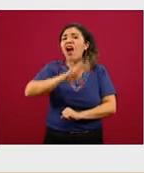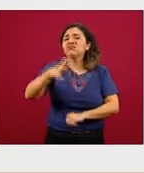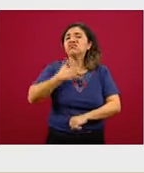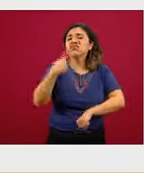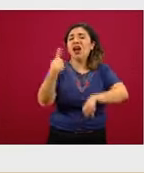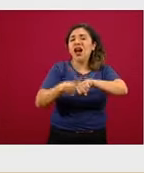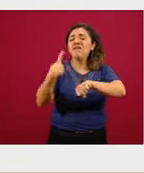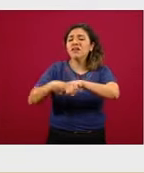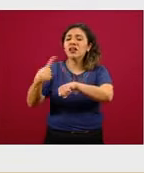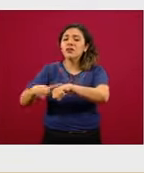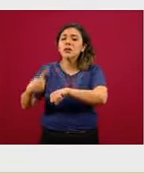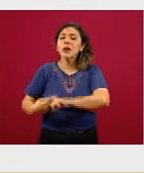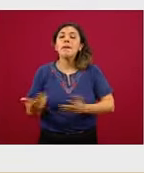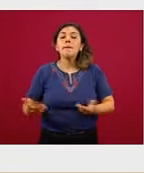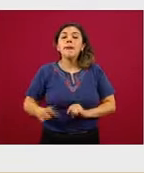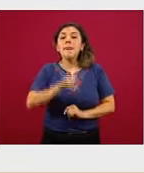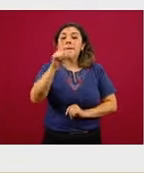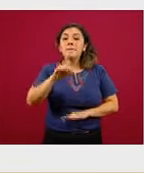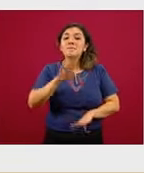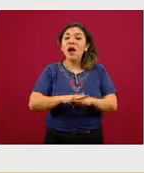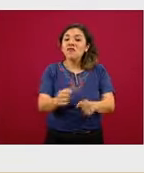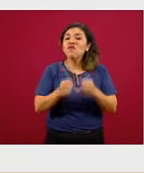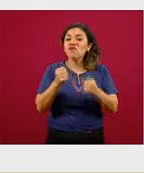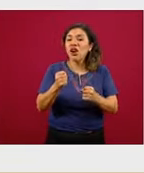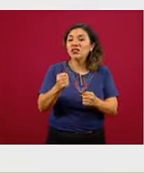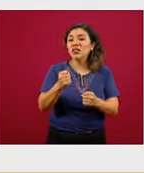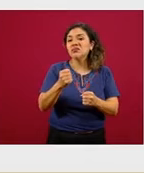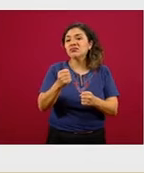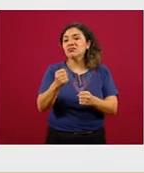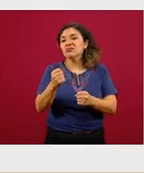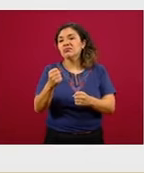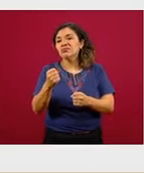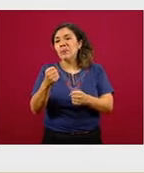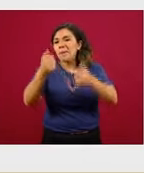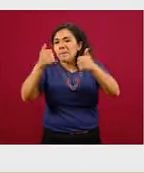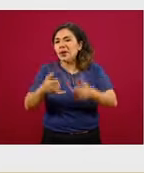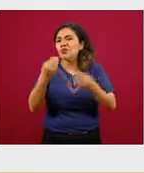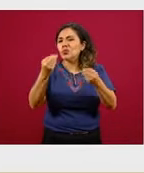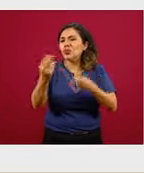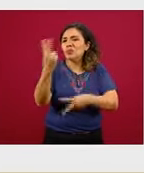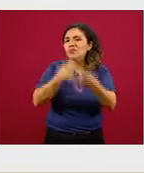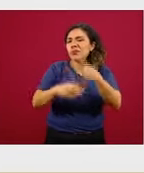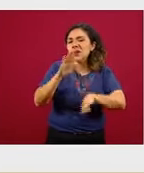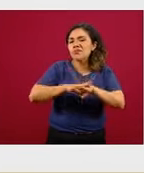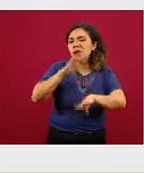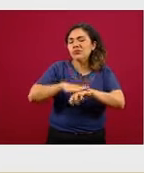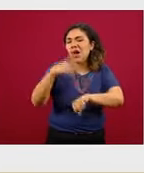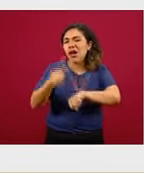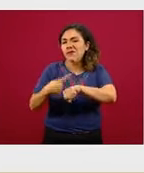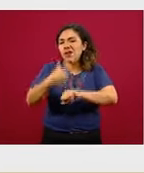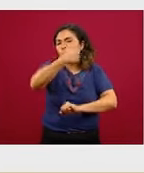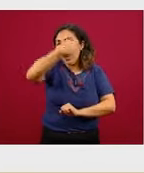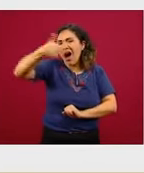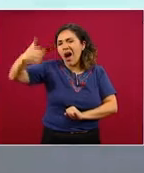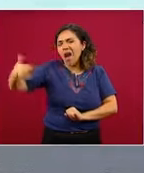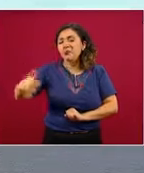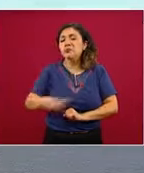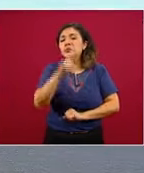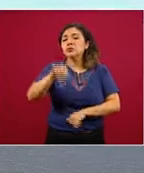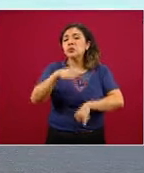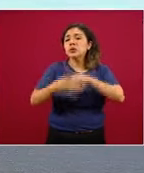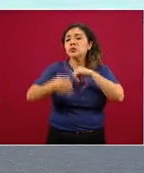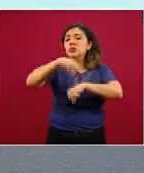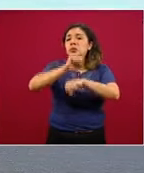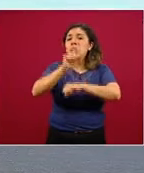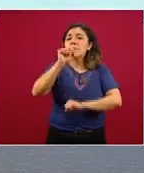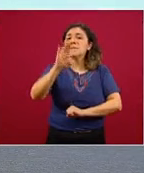Vemos incremento en la intensidad de transmisión, en la carga acumulada de casos en cada uno de ellos, y en la semana